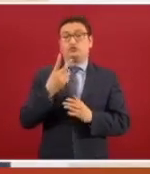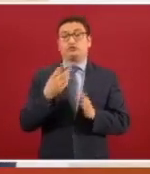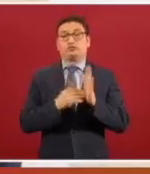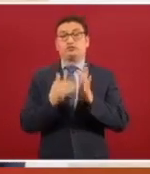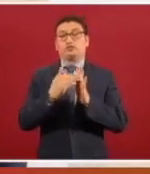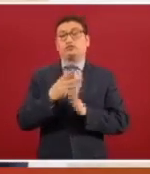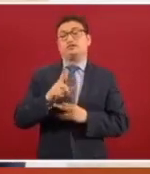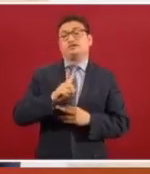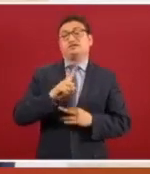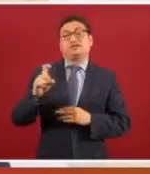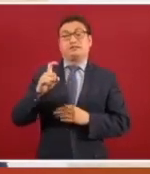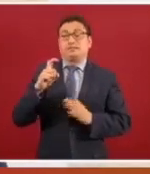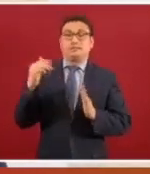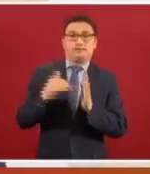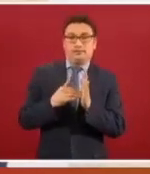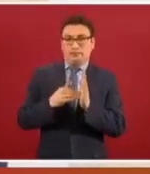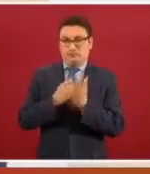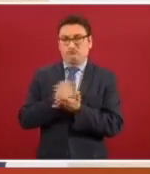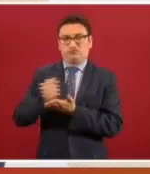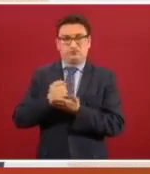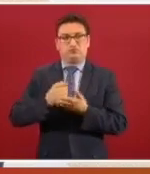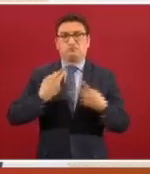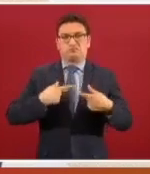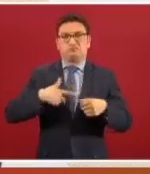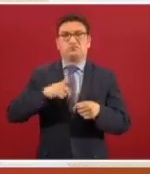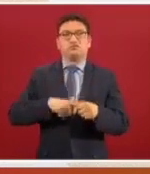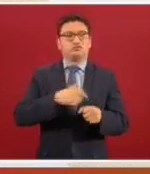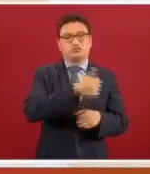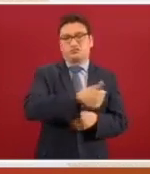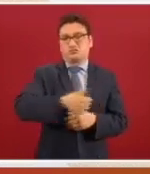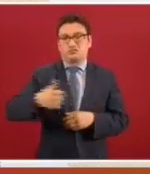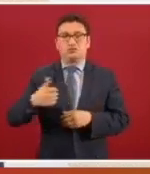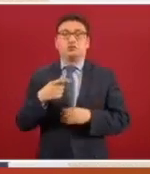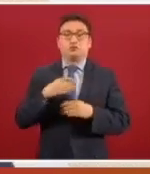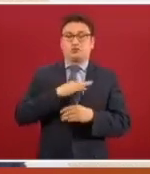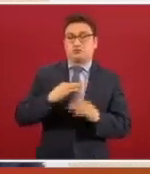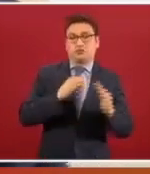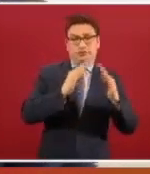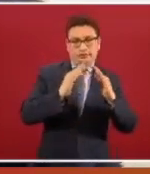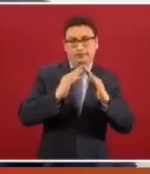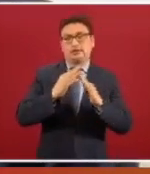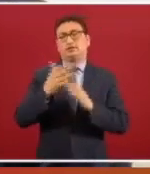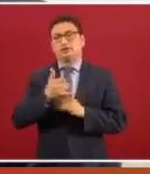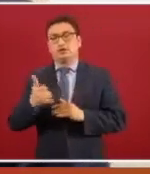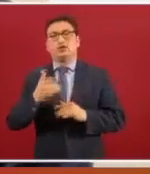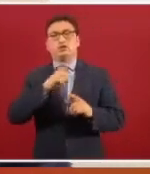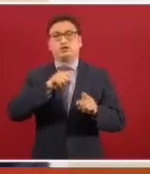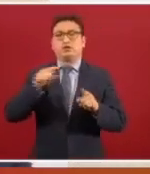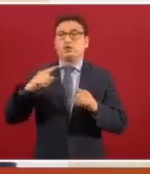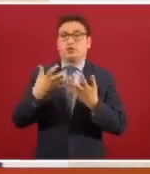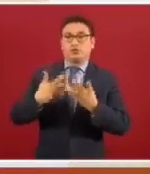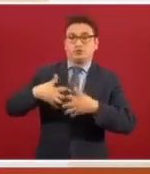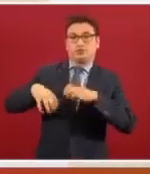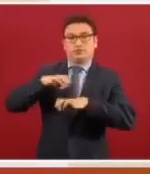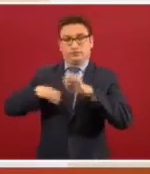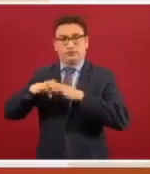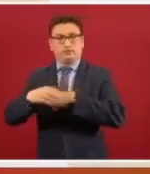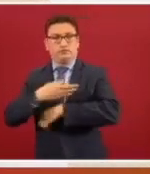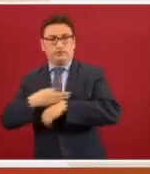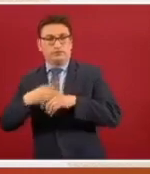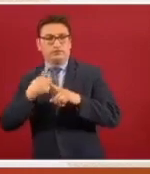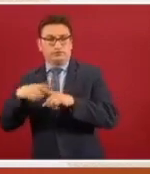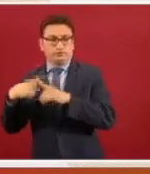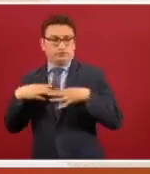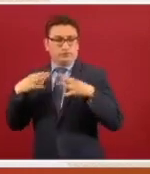2.100.000 créditos personales de vivienda y para pequeñas empresas familiares